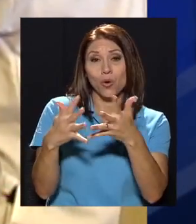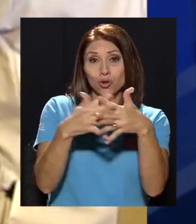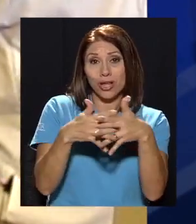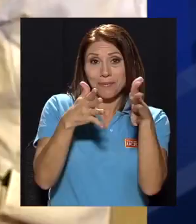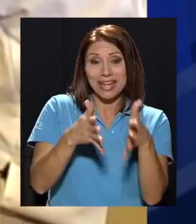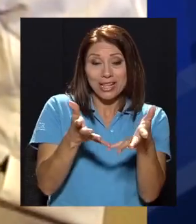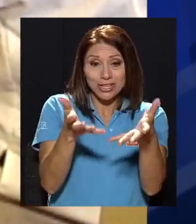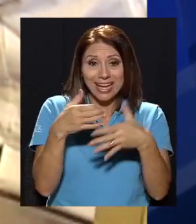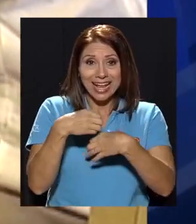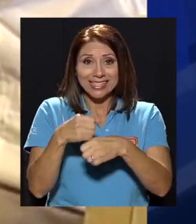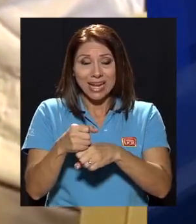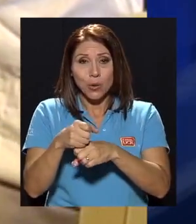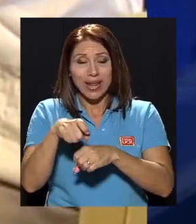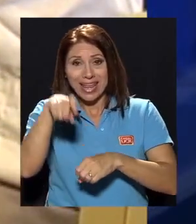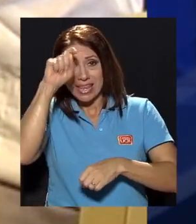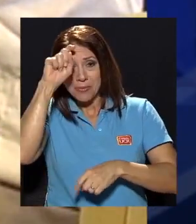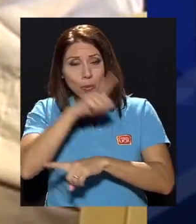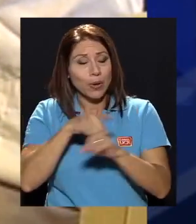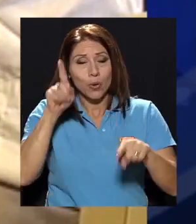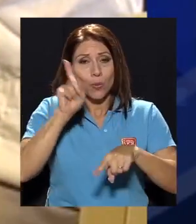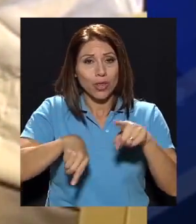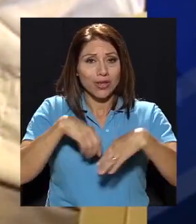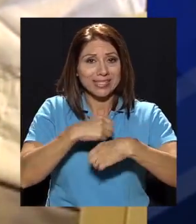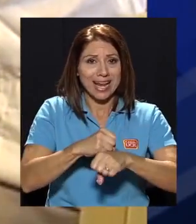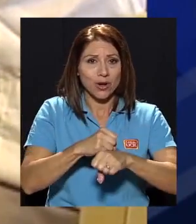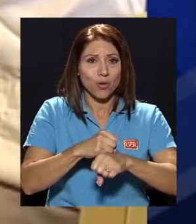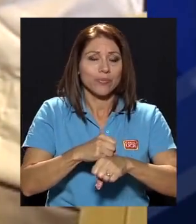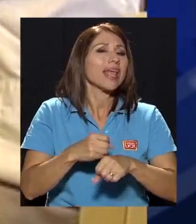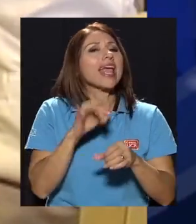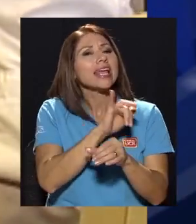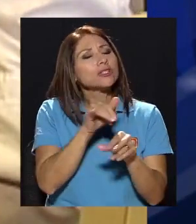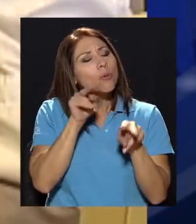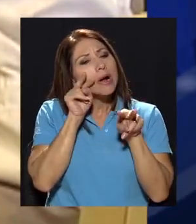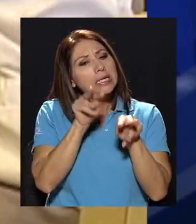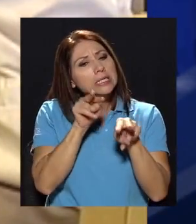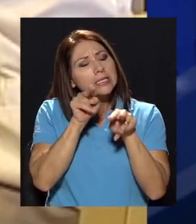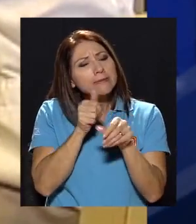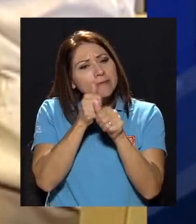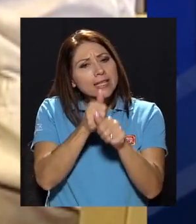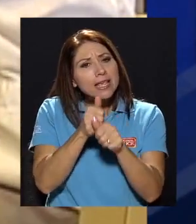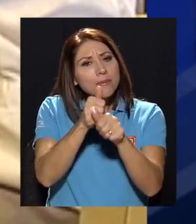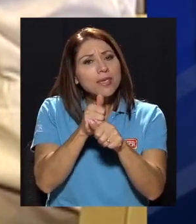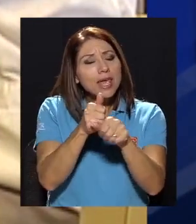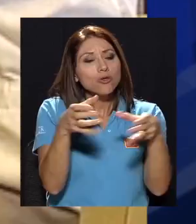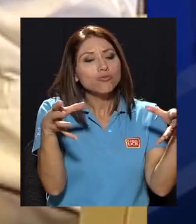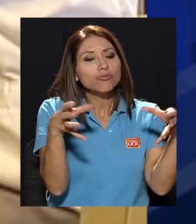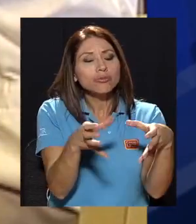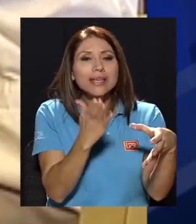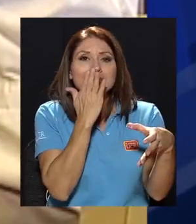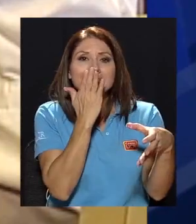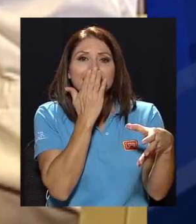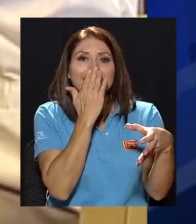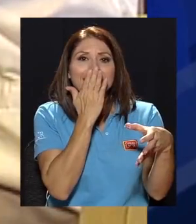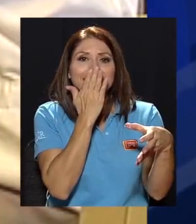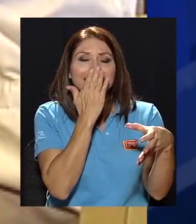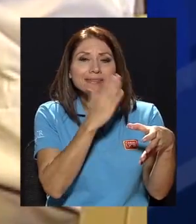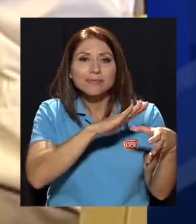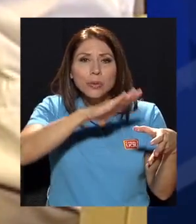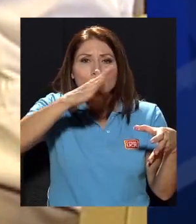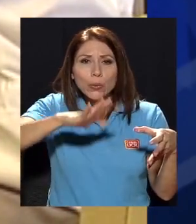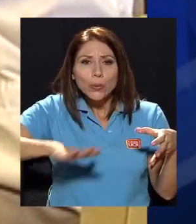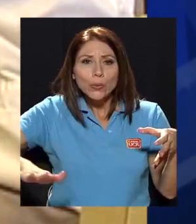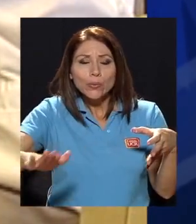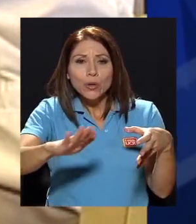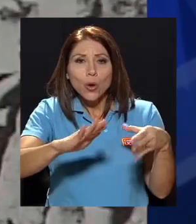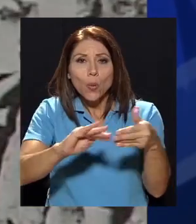pudo concretar. Fue el seguimiento de toda una población de indígenas del altiplano, la comunidad de Santa María Cauqué, durante